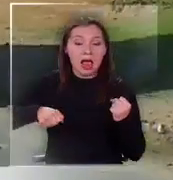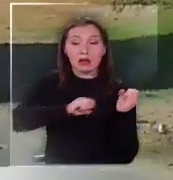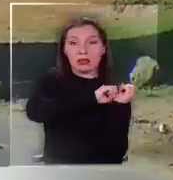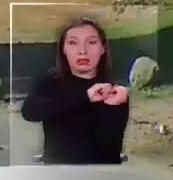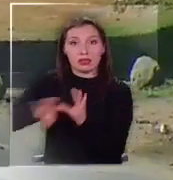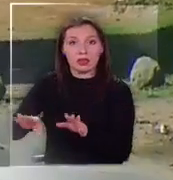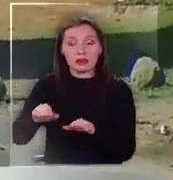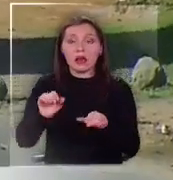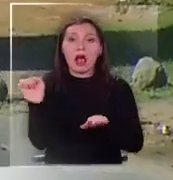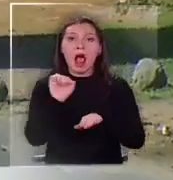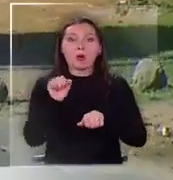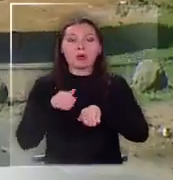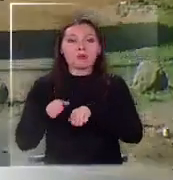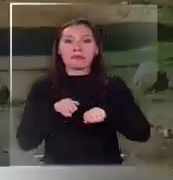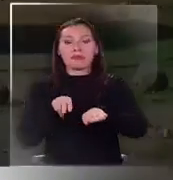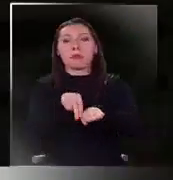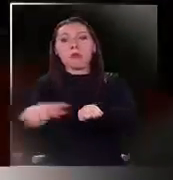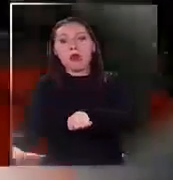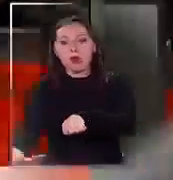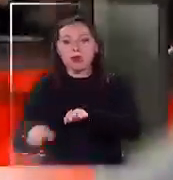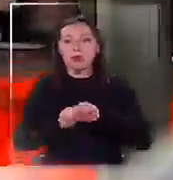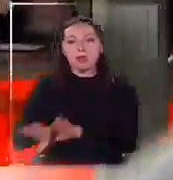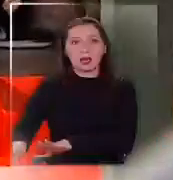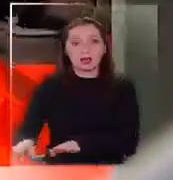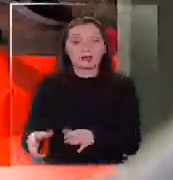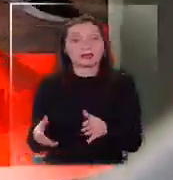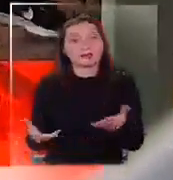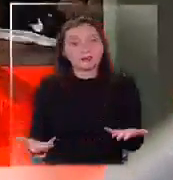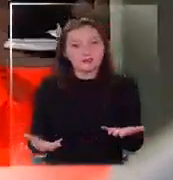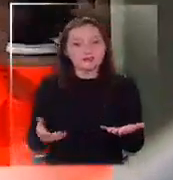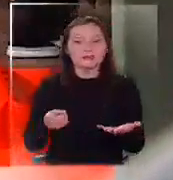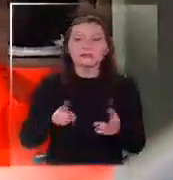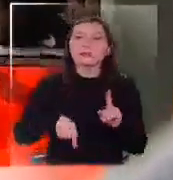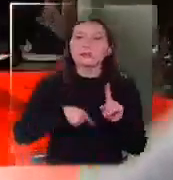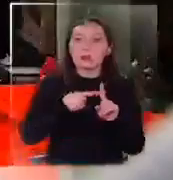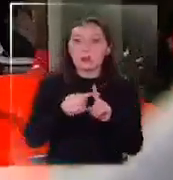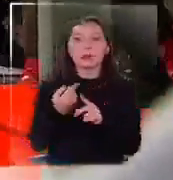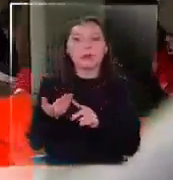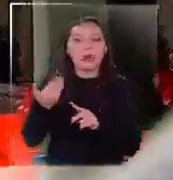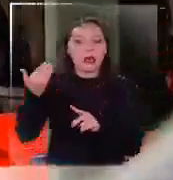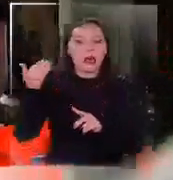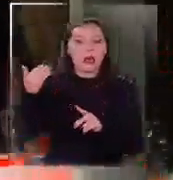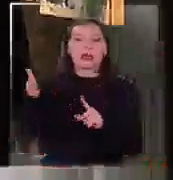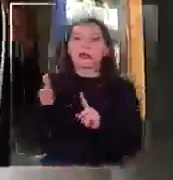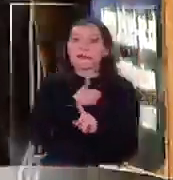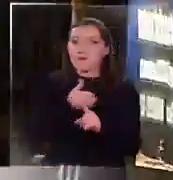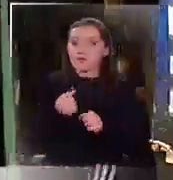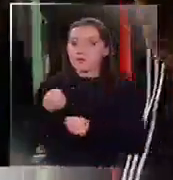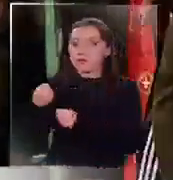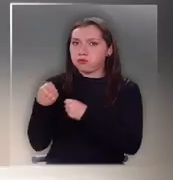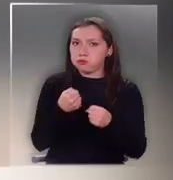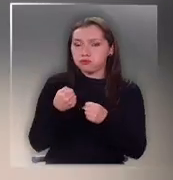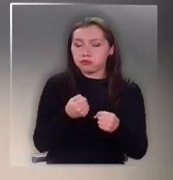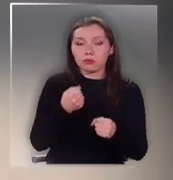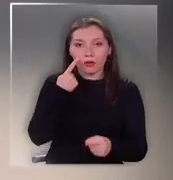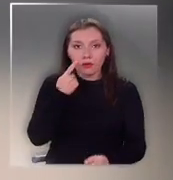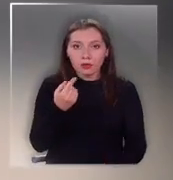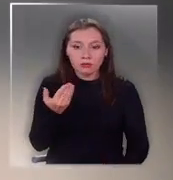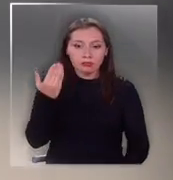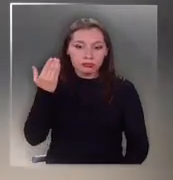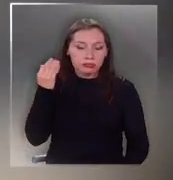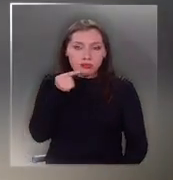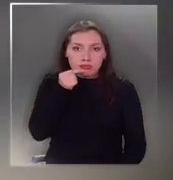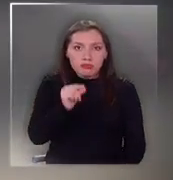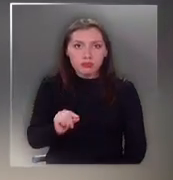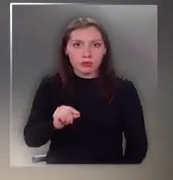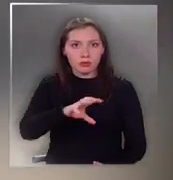desde un auto en plena vía pública incidente que se suma a otros hechos de violencia registrados durante el último tiempo en la